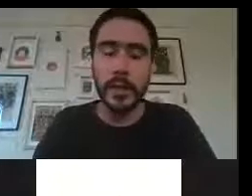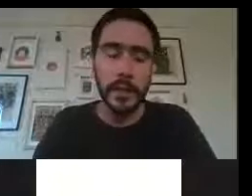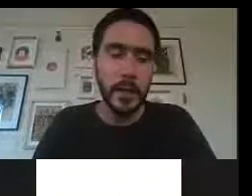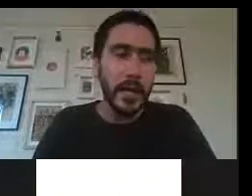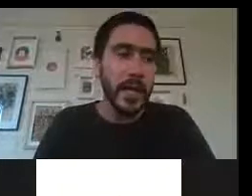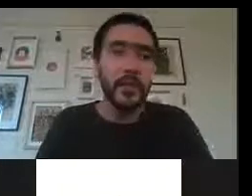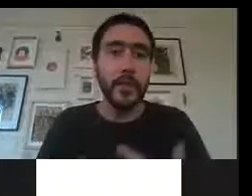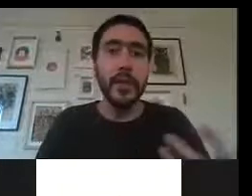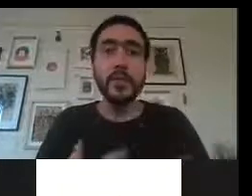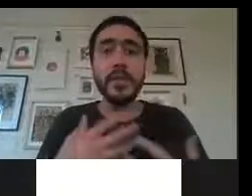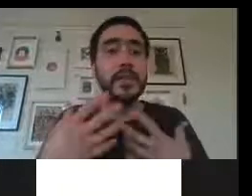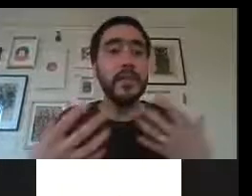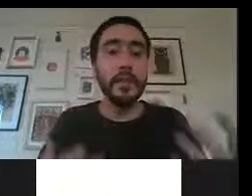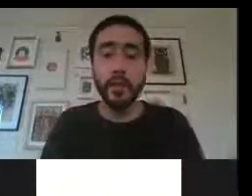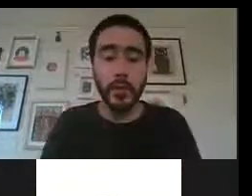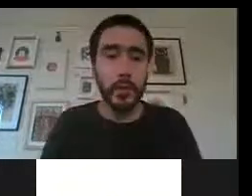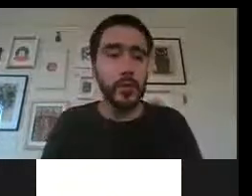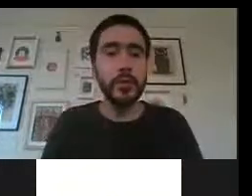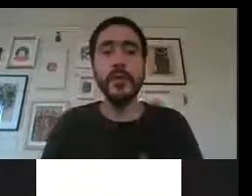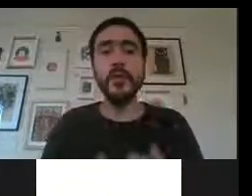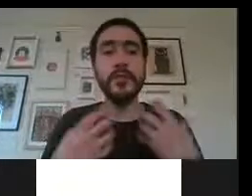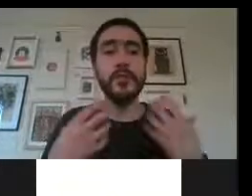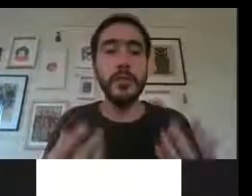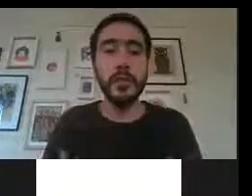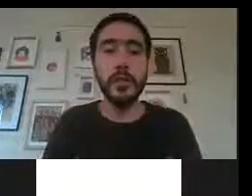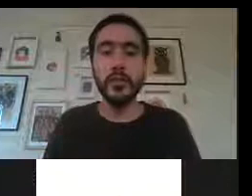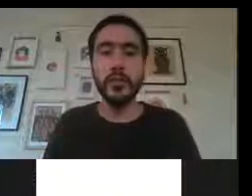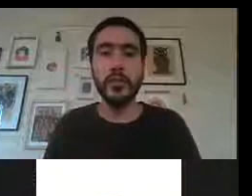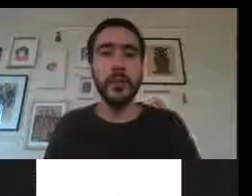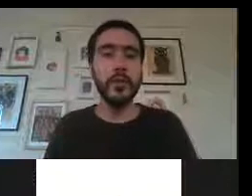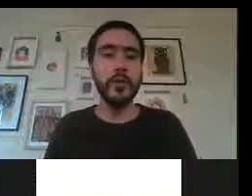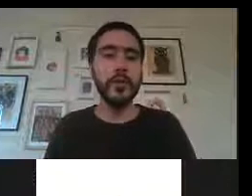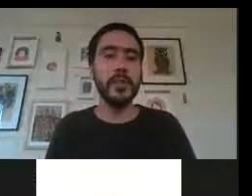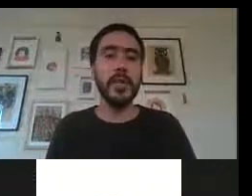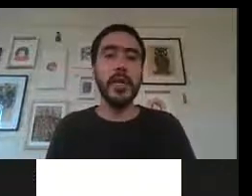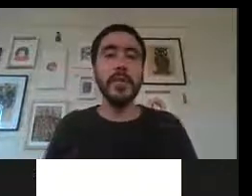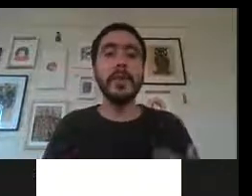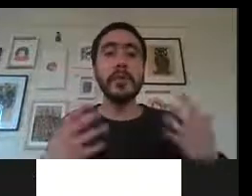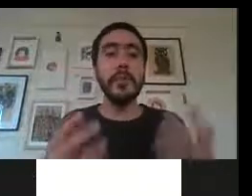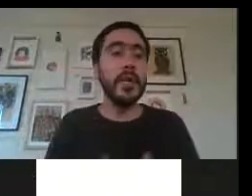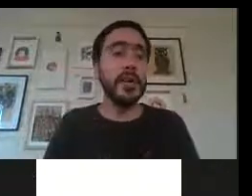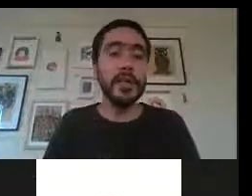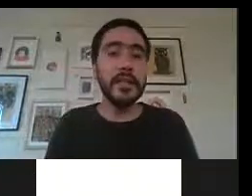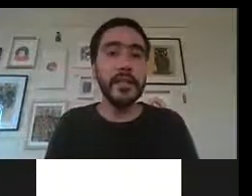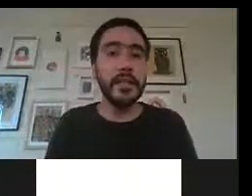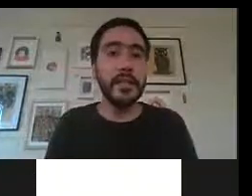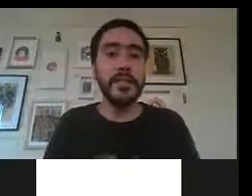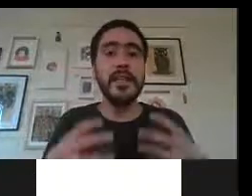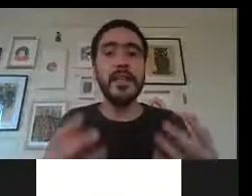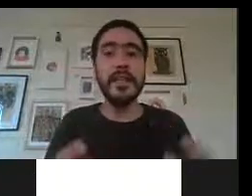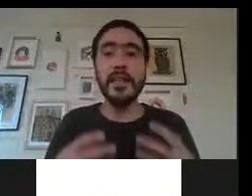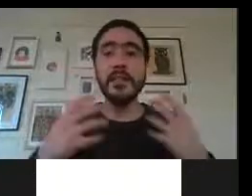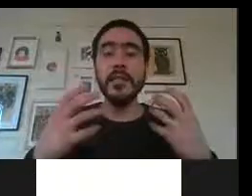tenemos ahí. Y ahí van a poder encontrar diversos productos, diversos servicios que nosotros podemos ofrecer y también poder levantar